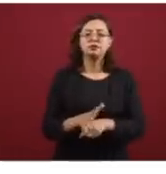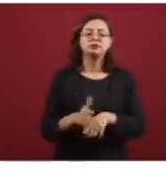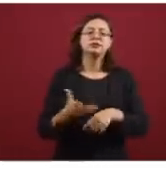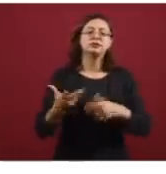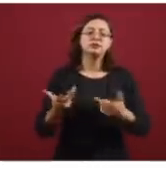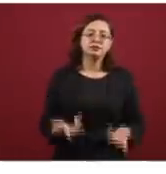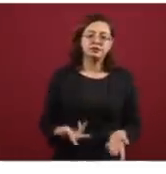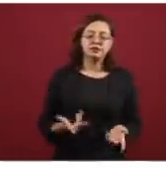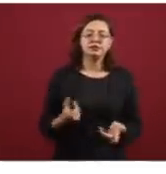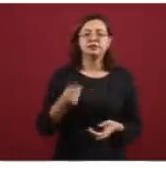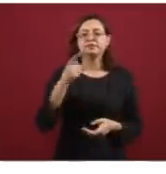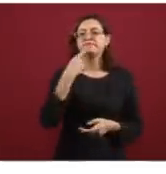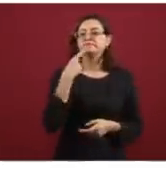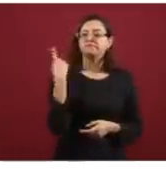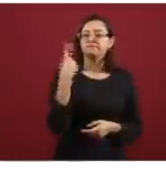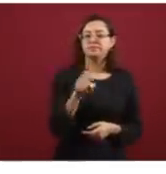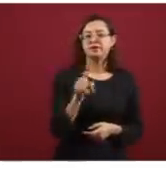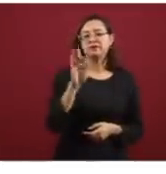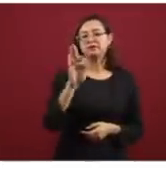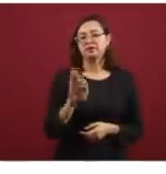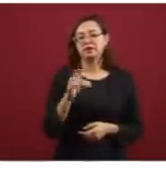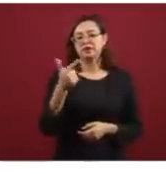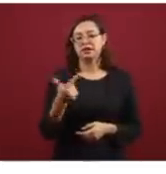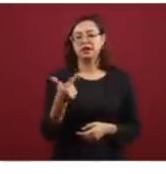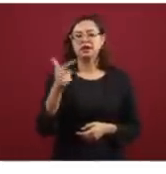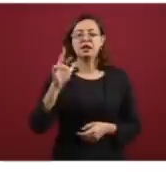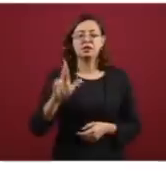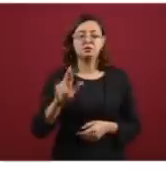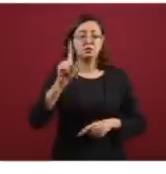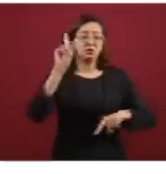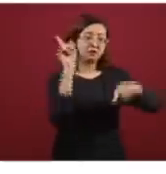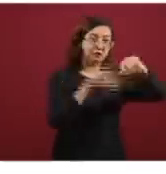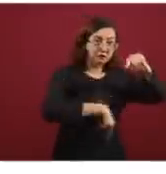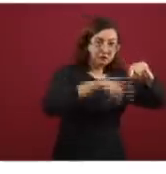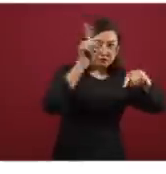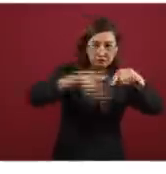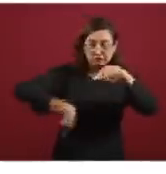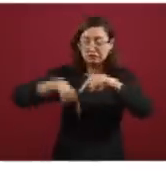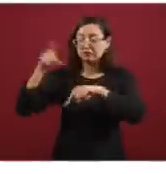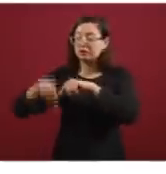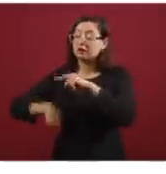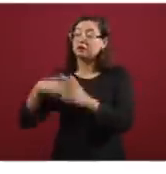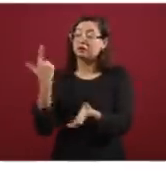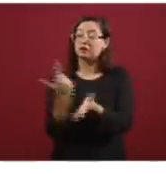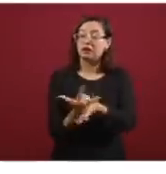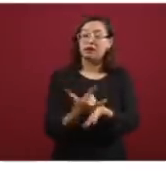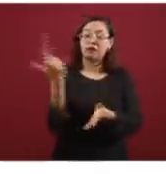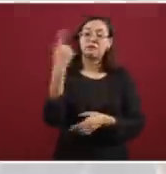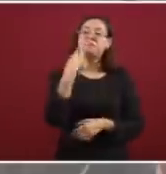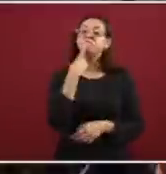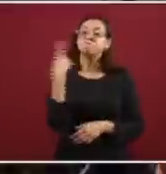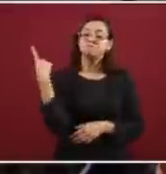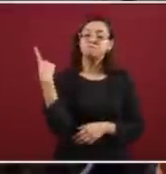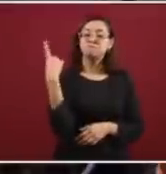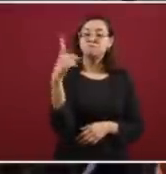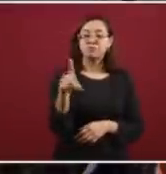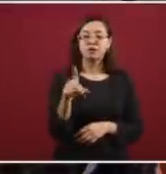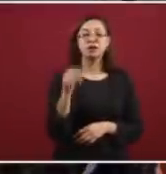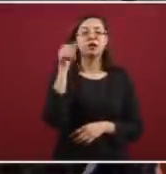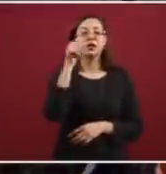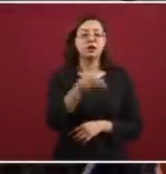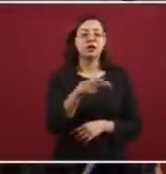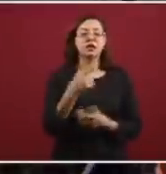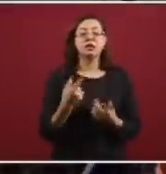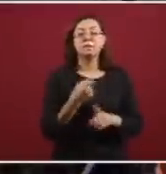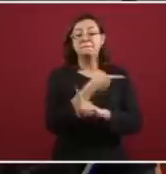presentó denuncia a la Fiscalía General por haber retirado estas calcomanías de inmovilización. Estaba dando de menos